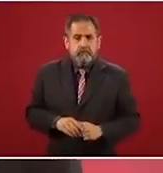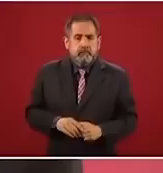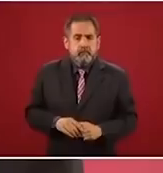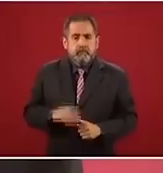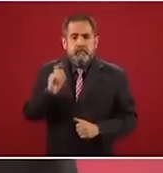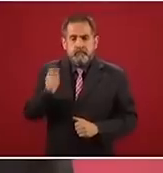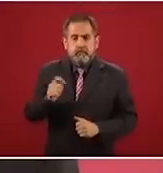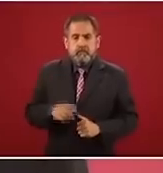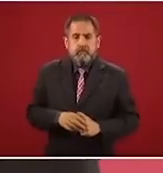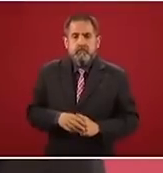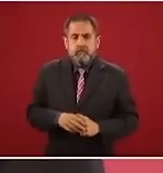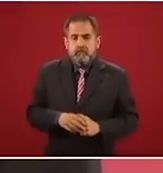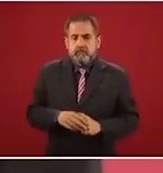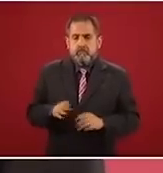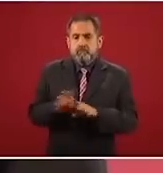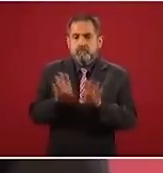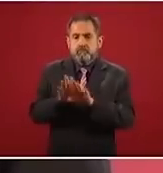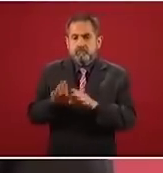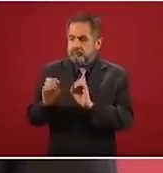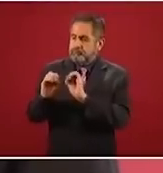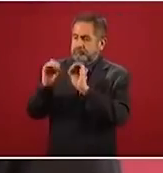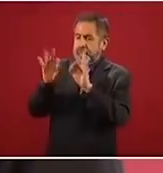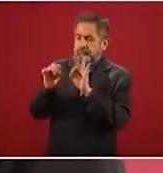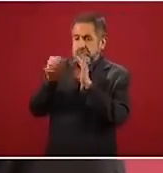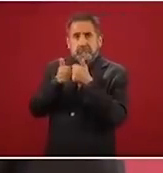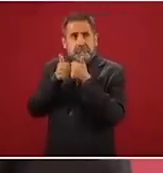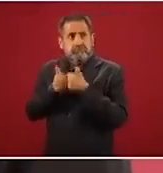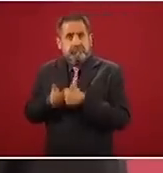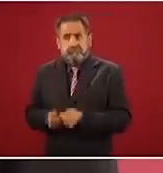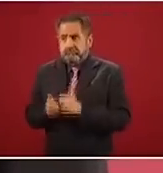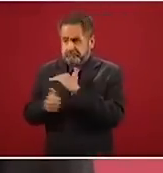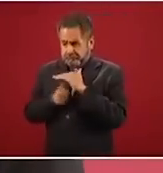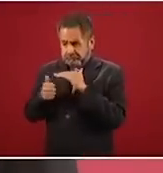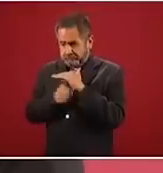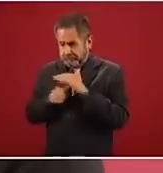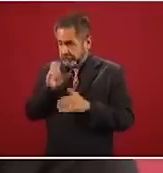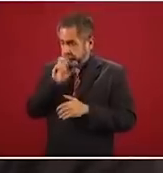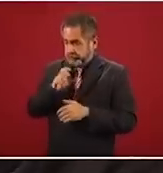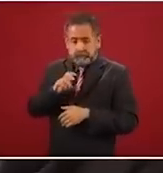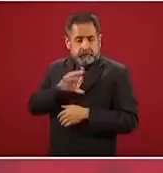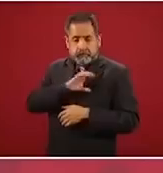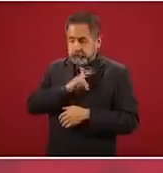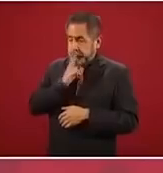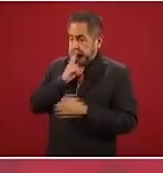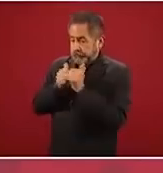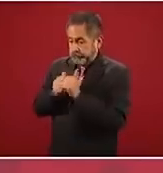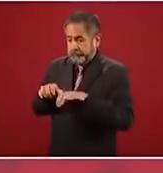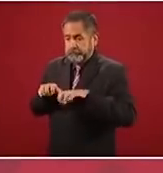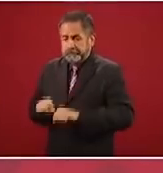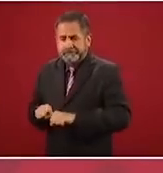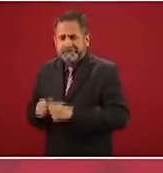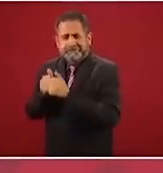se salgan de la oficina, que no le agarren tanto cariño a la